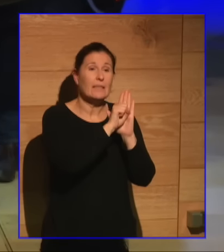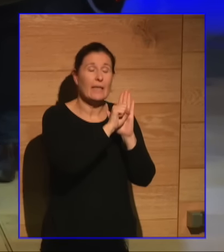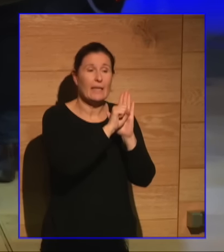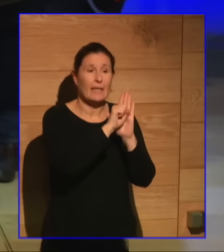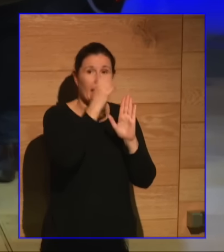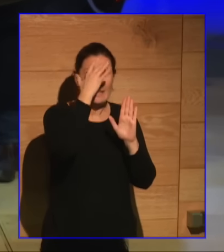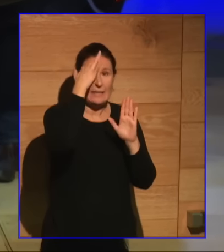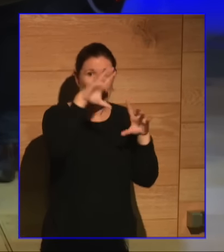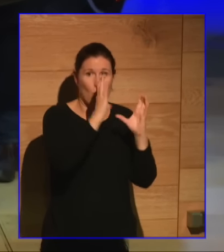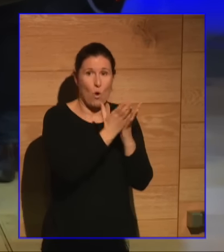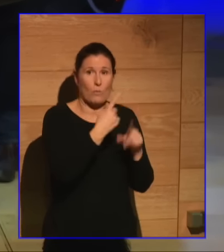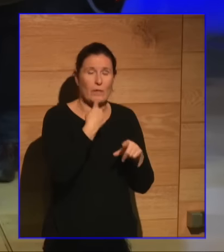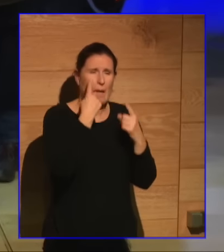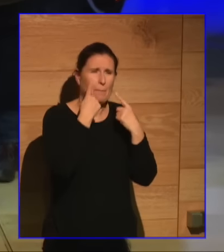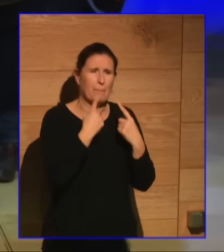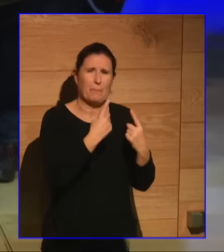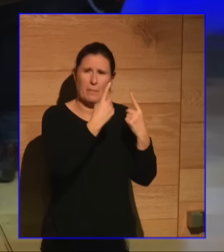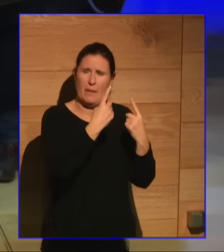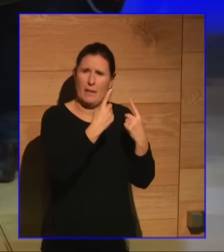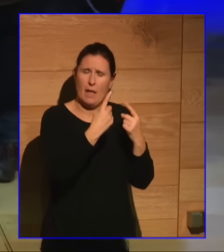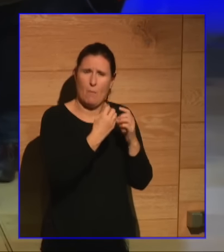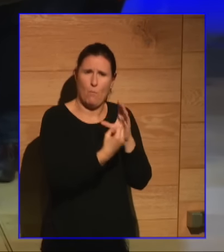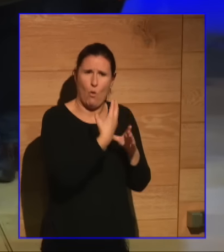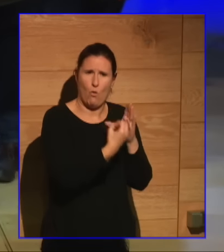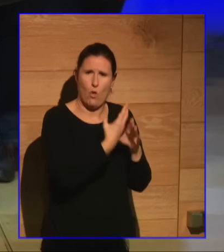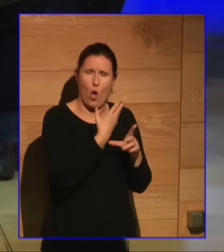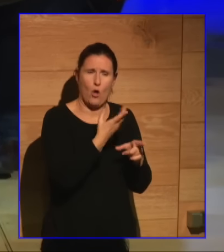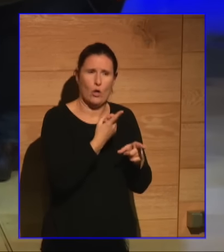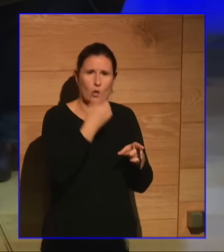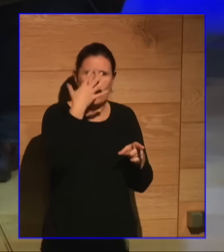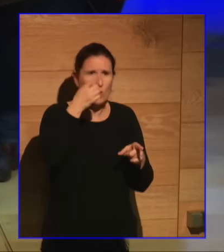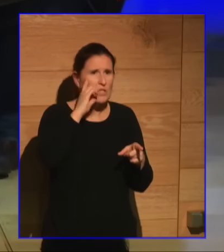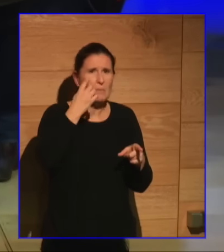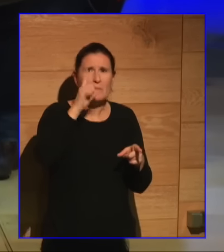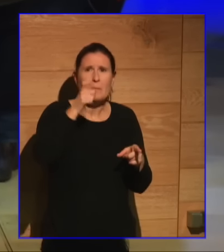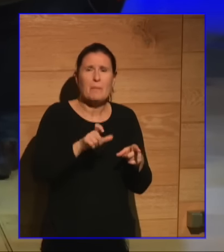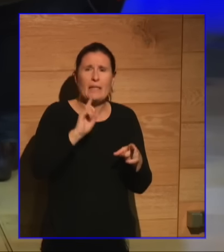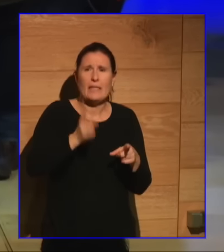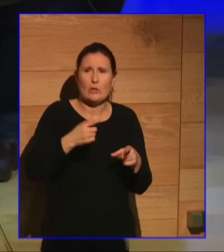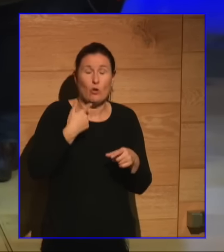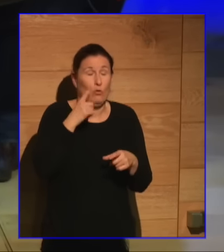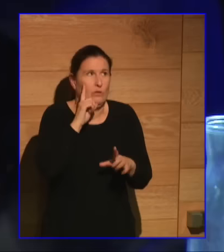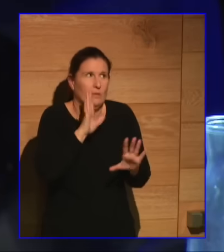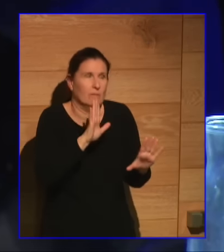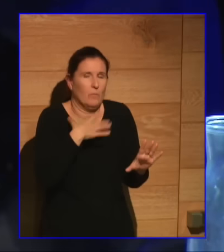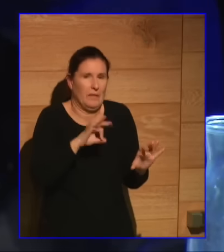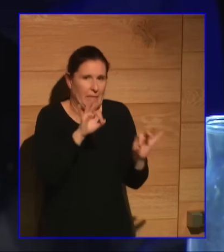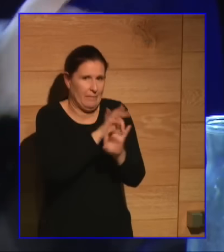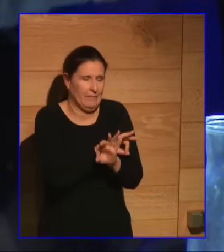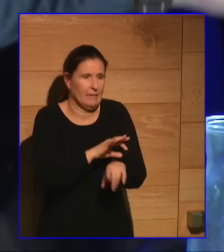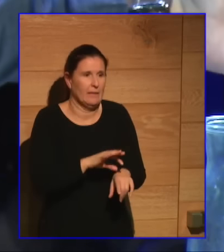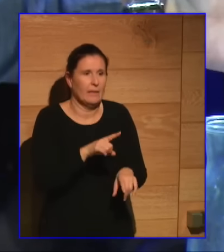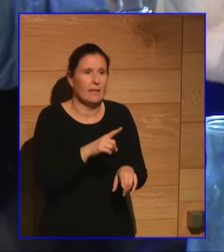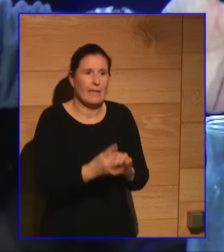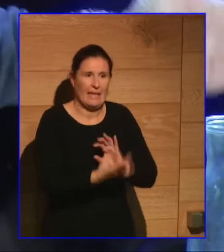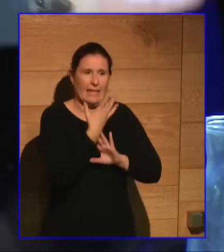creo que es la primera producción de... No sé si Spielberg es el primer director, ahora me estoy metiendo yo en un jaleo. Pues ojalá lo